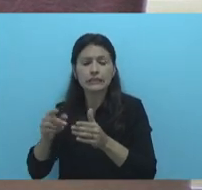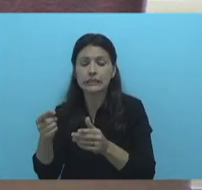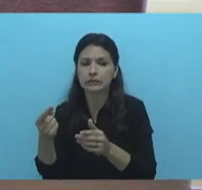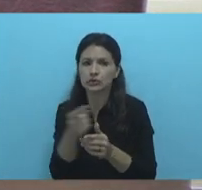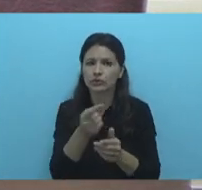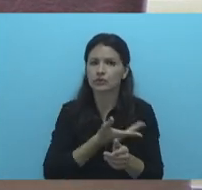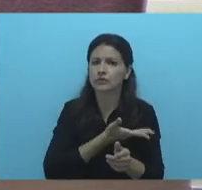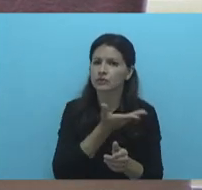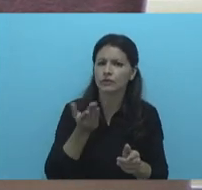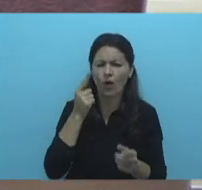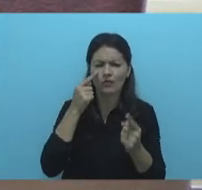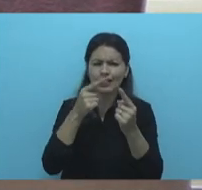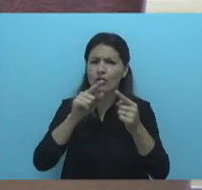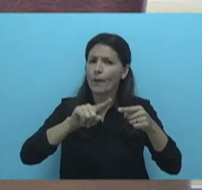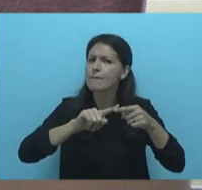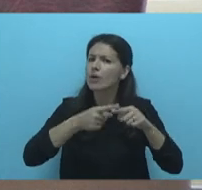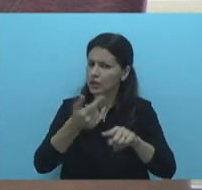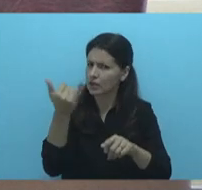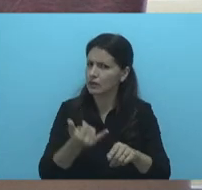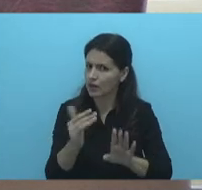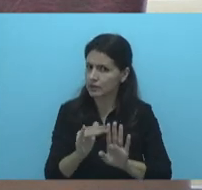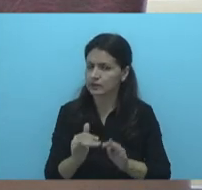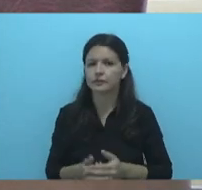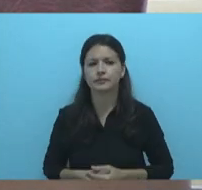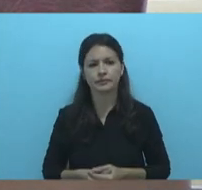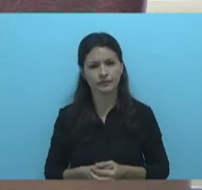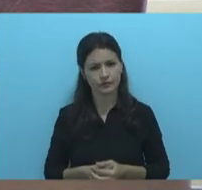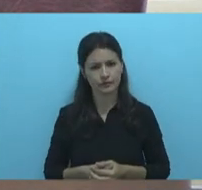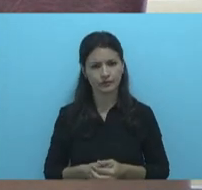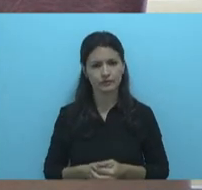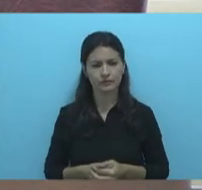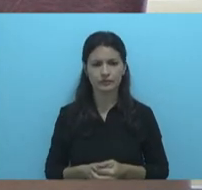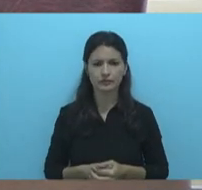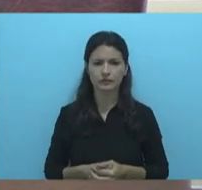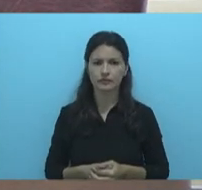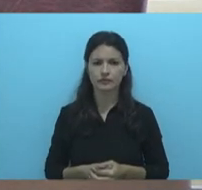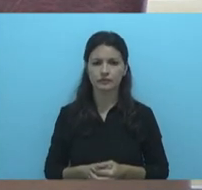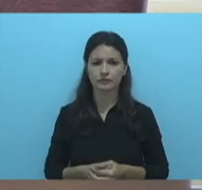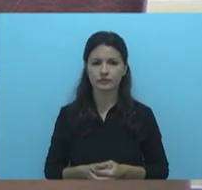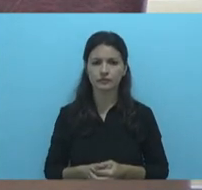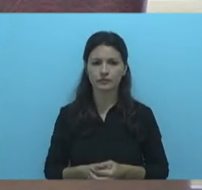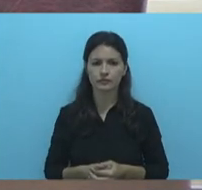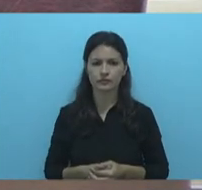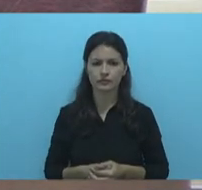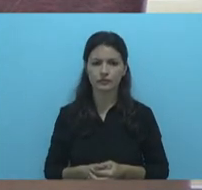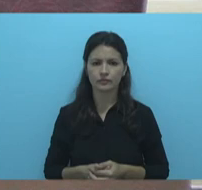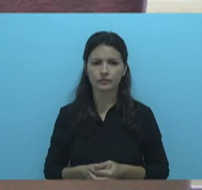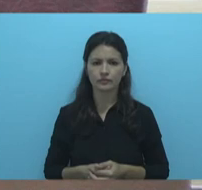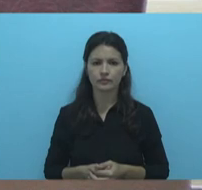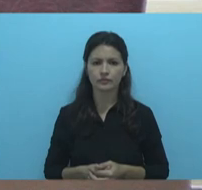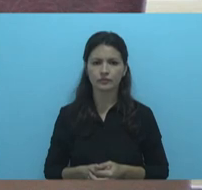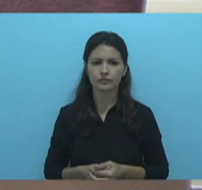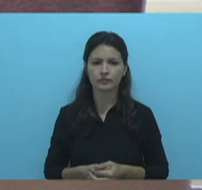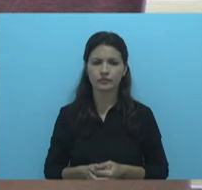un objetivo político de encorsetar aún más esto que el diputado Bastida recién decía y sobre lo cual hay que trabajar mucho,